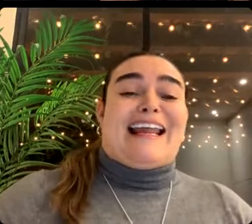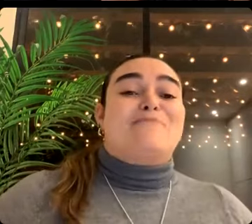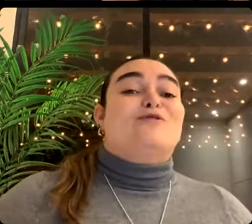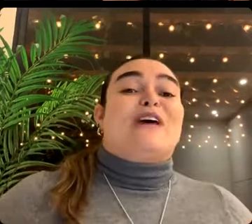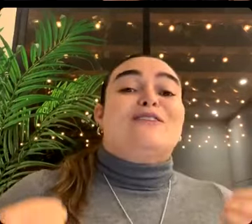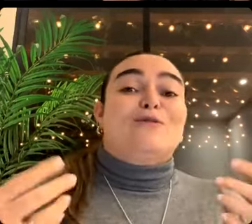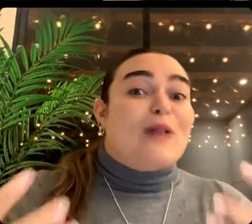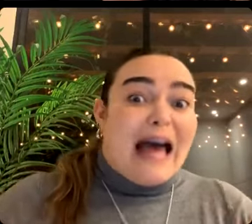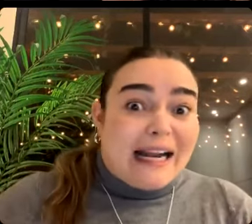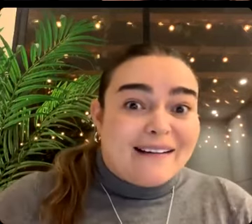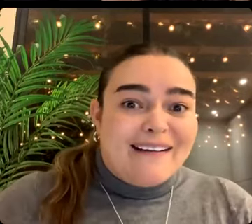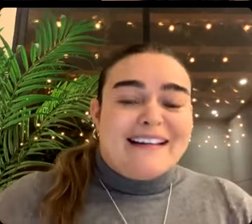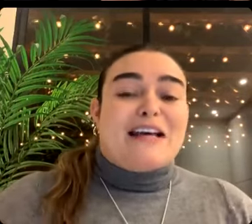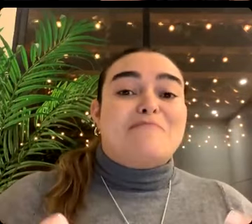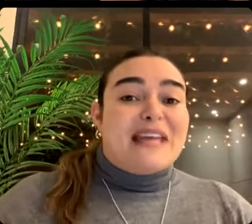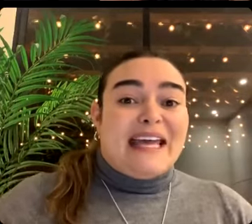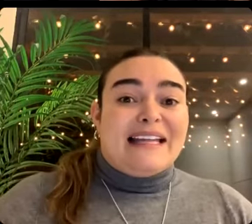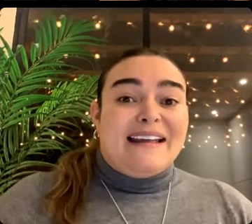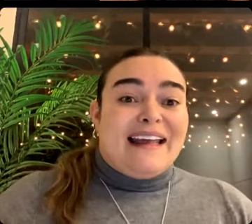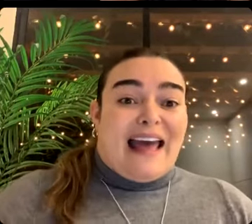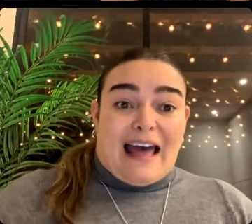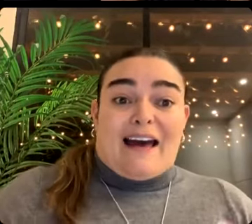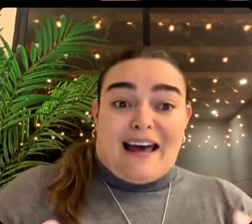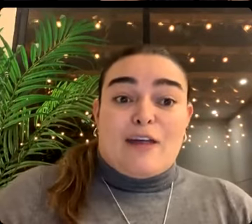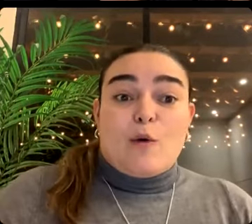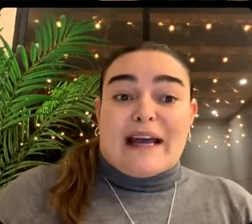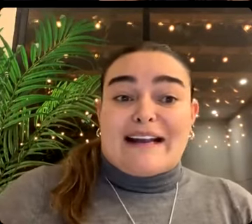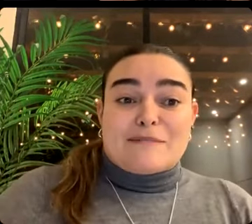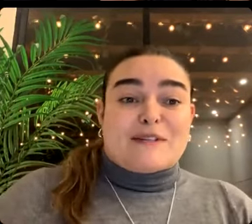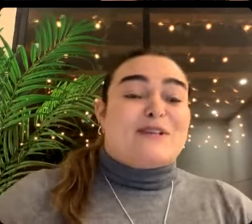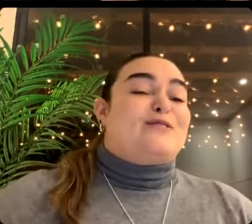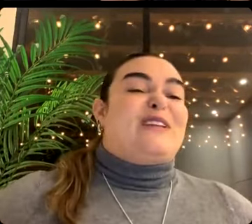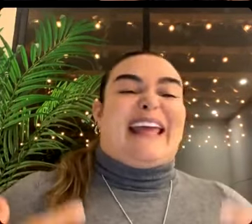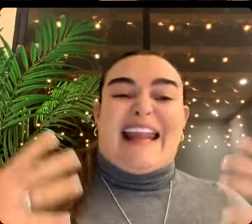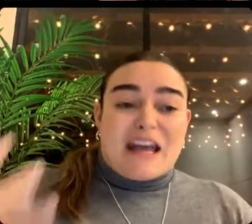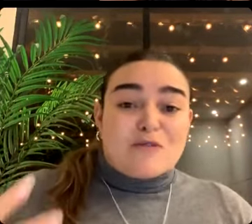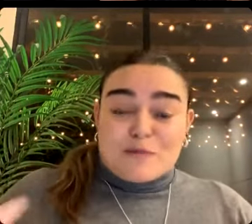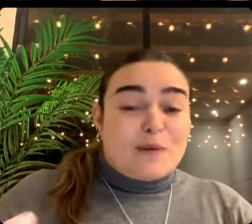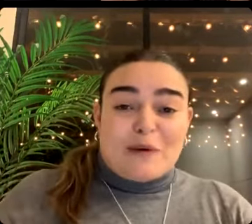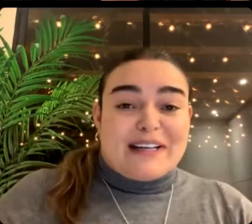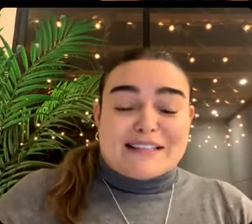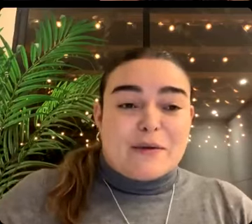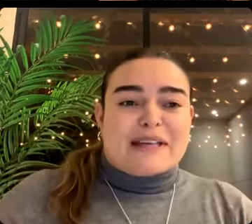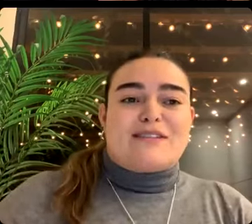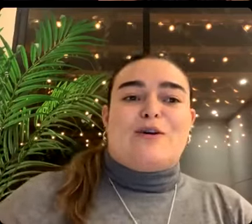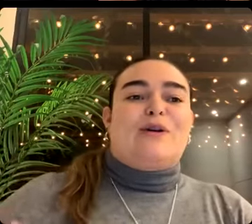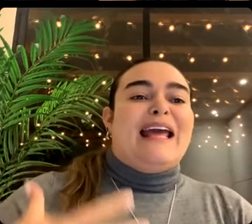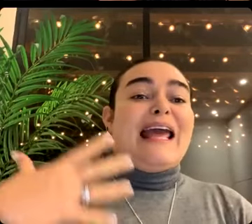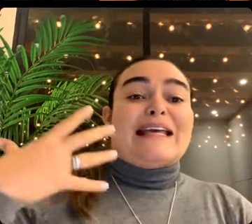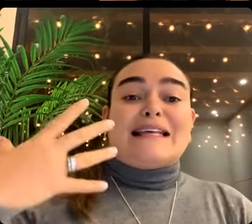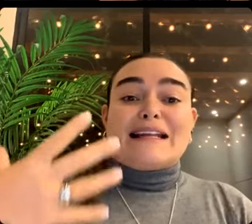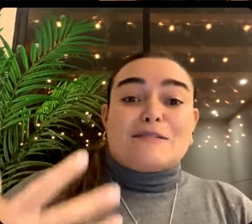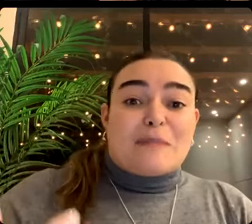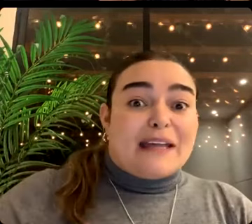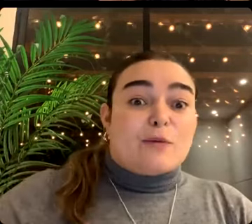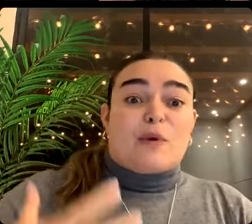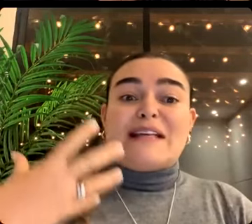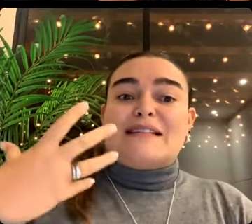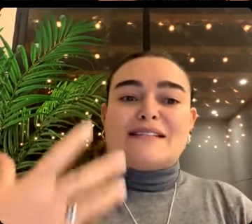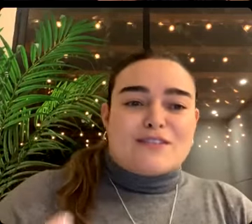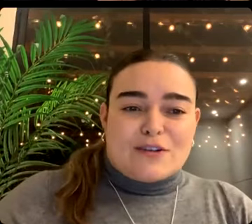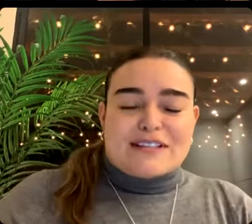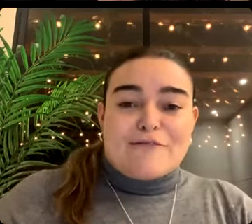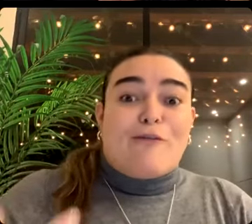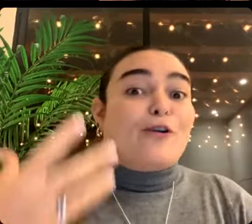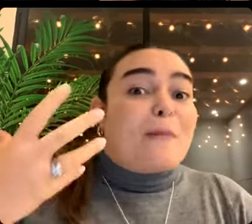donde queremos ayudar también a educar a las personas, donde queremos promover esa educación, ese respeto por